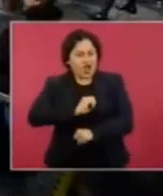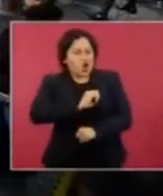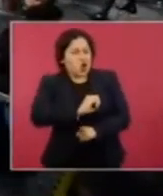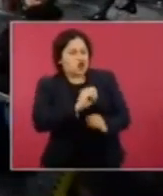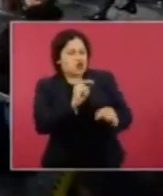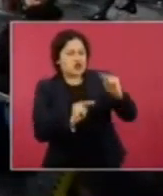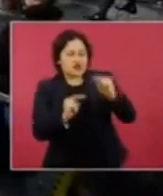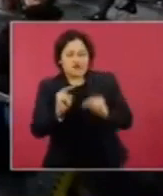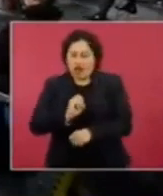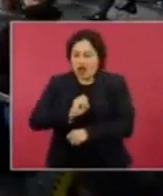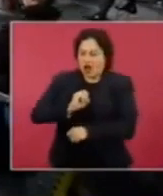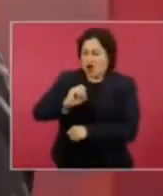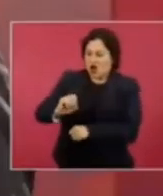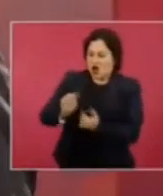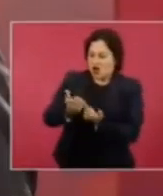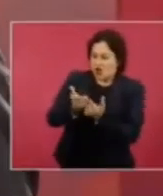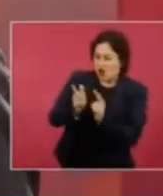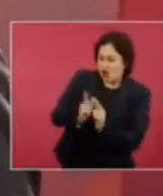discriminación.